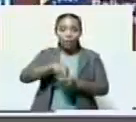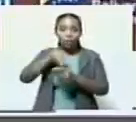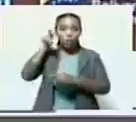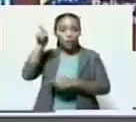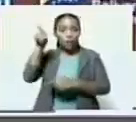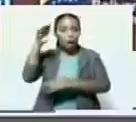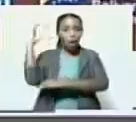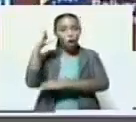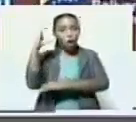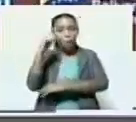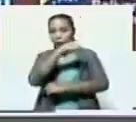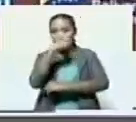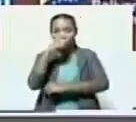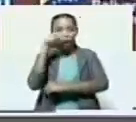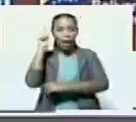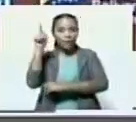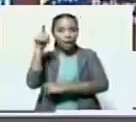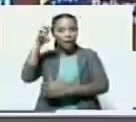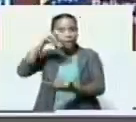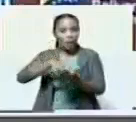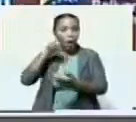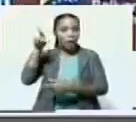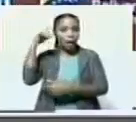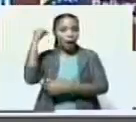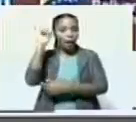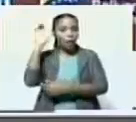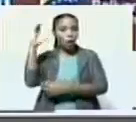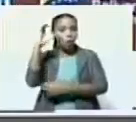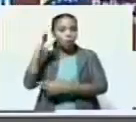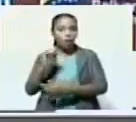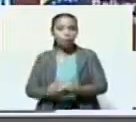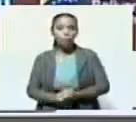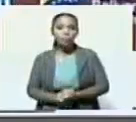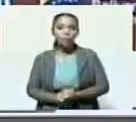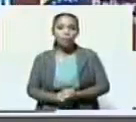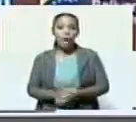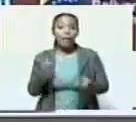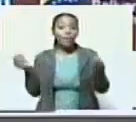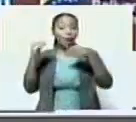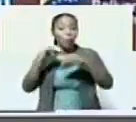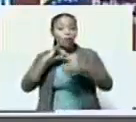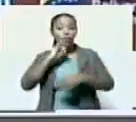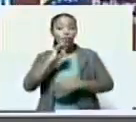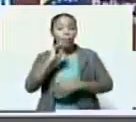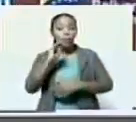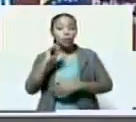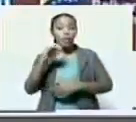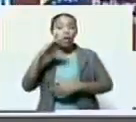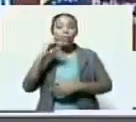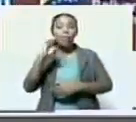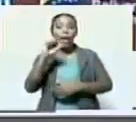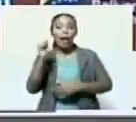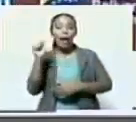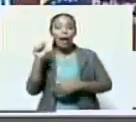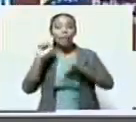Colombia, del narcoestado que existe en Colombia. De acuerdo a datos de la DEA, más